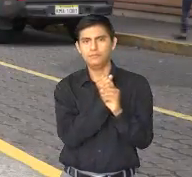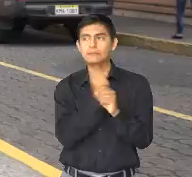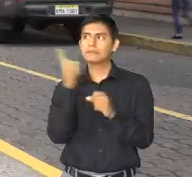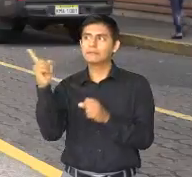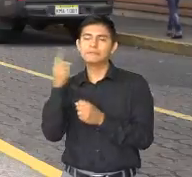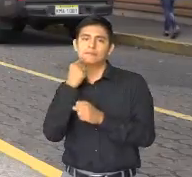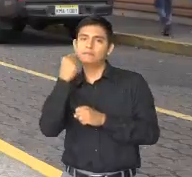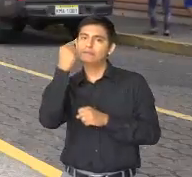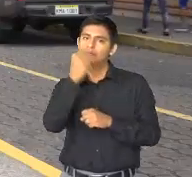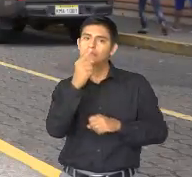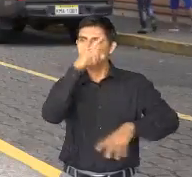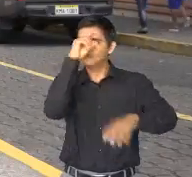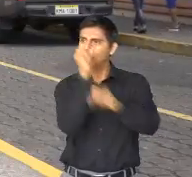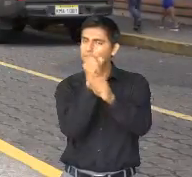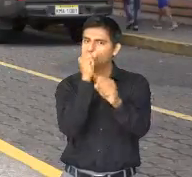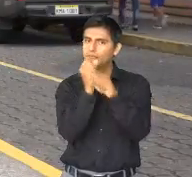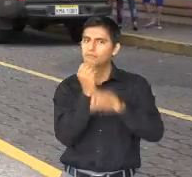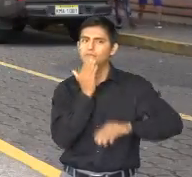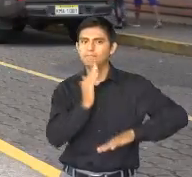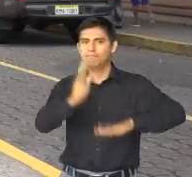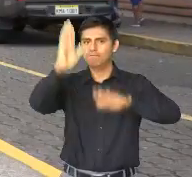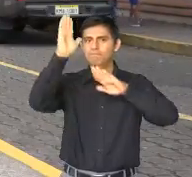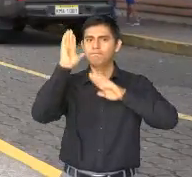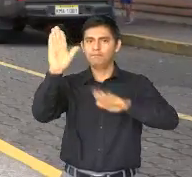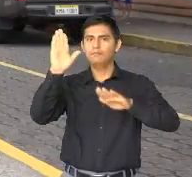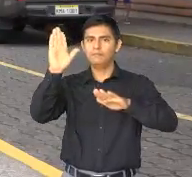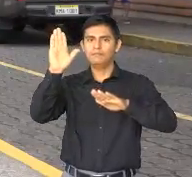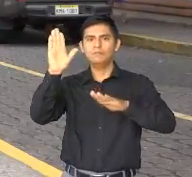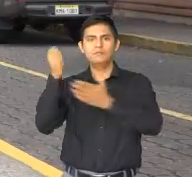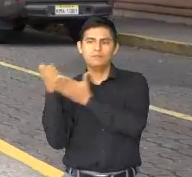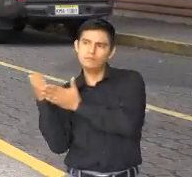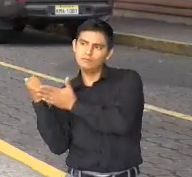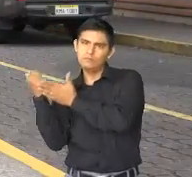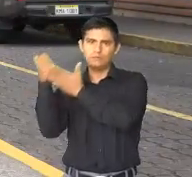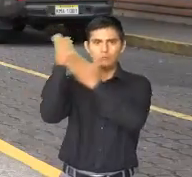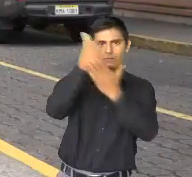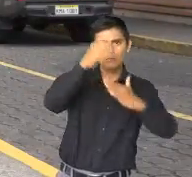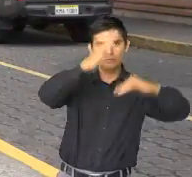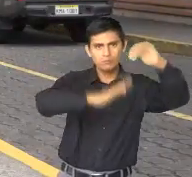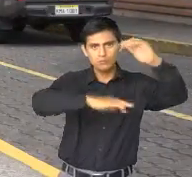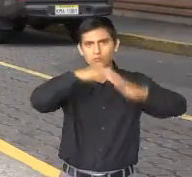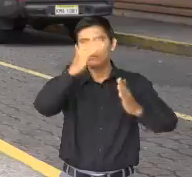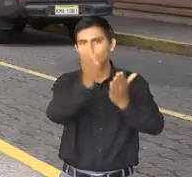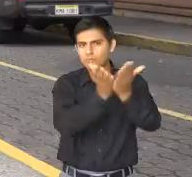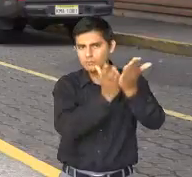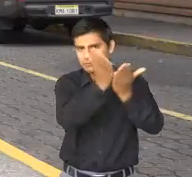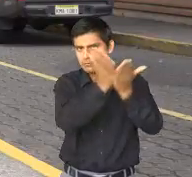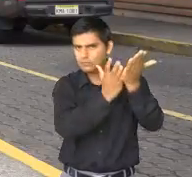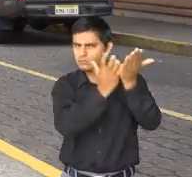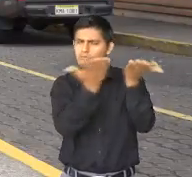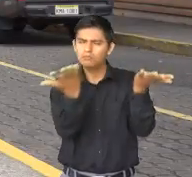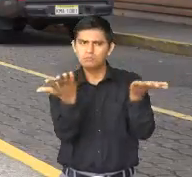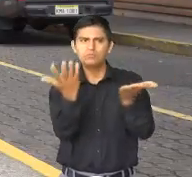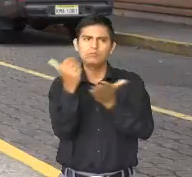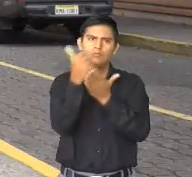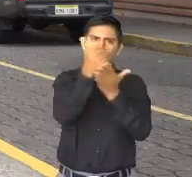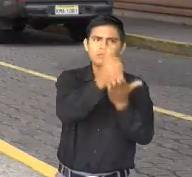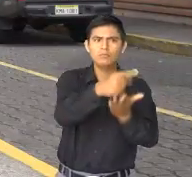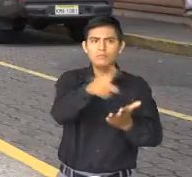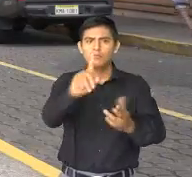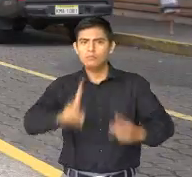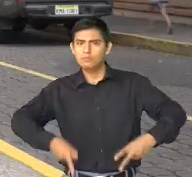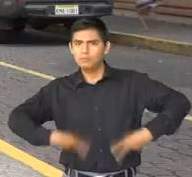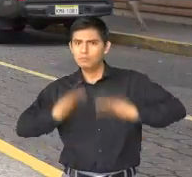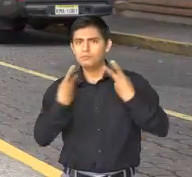Reiteran su compromiso de trabajo para brindar obras y servicios que permitan mejorar la calidad